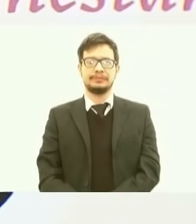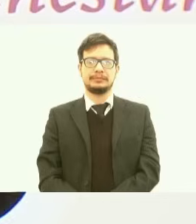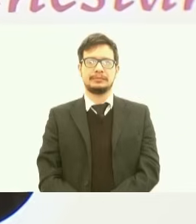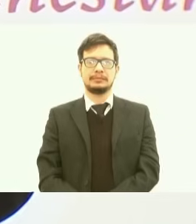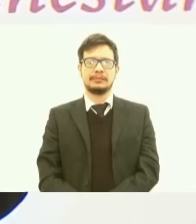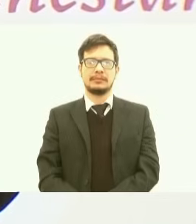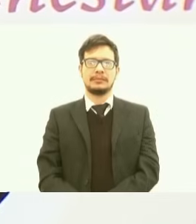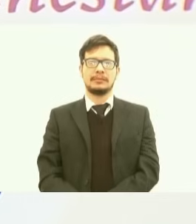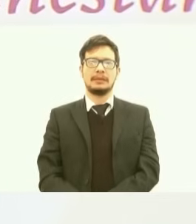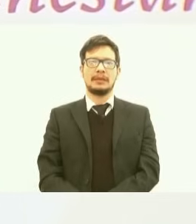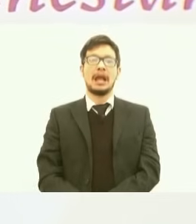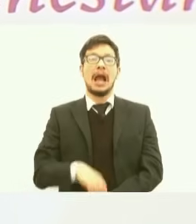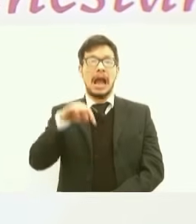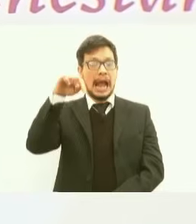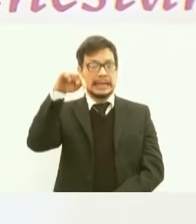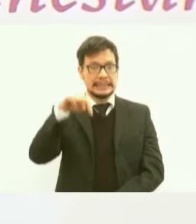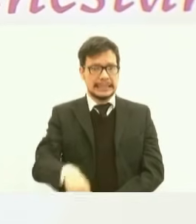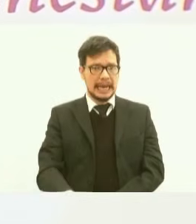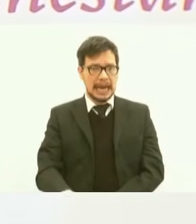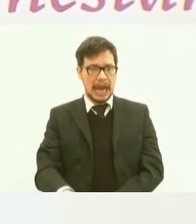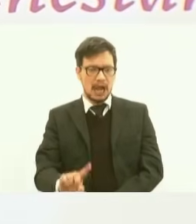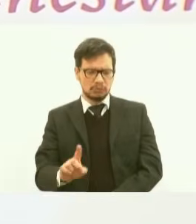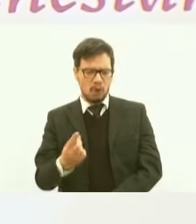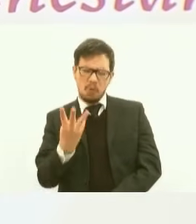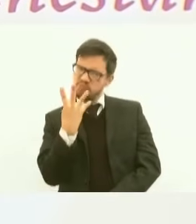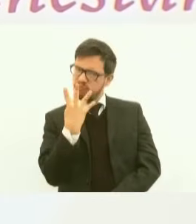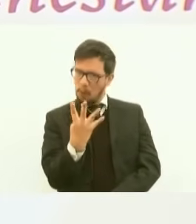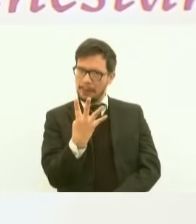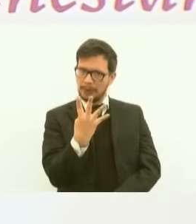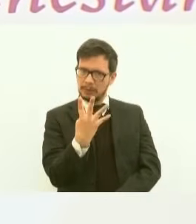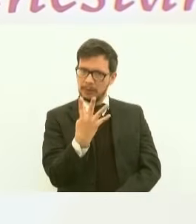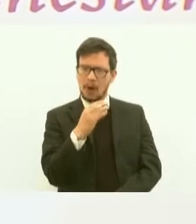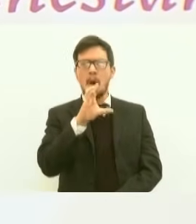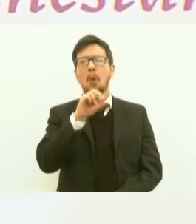Aquí son cuatro: Cuencamé,